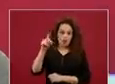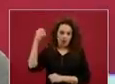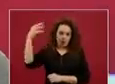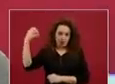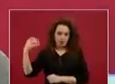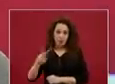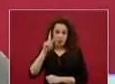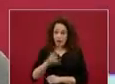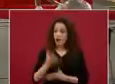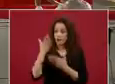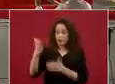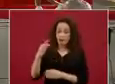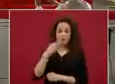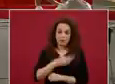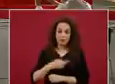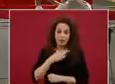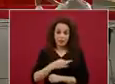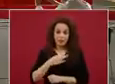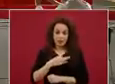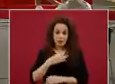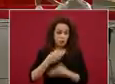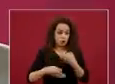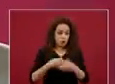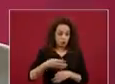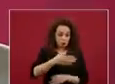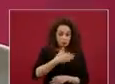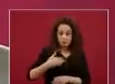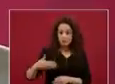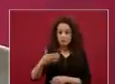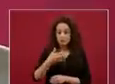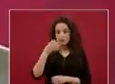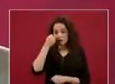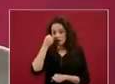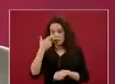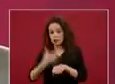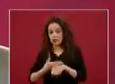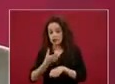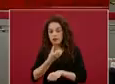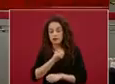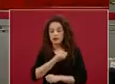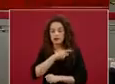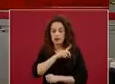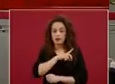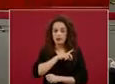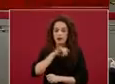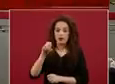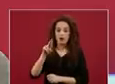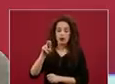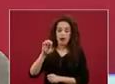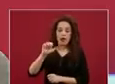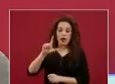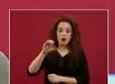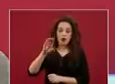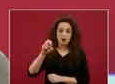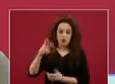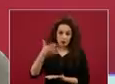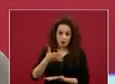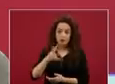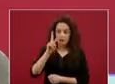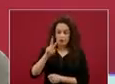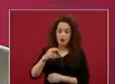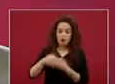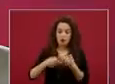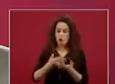Felicitamos a nombre de todos y todas, a nombre del secretario de Salud, el doctor Jorge Alcocer Varela, al gobierno de Campeche por